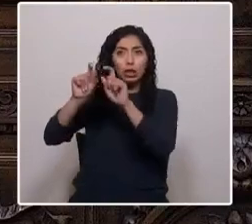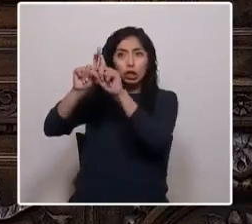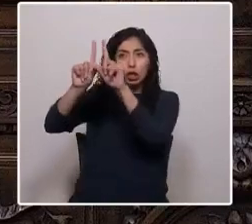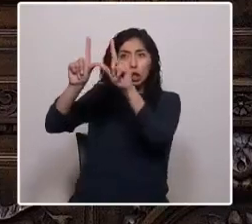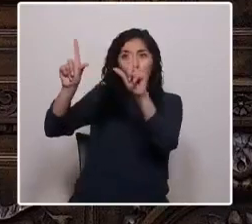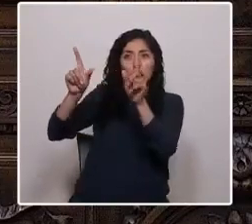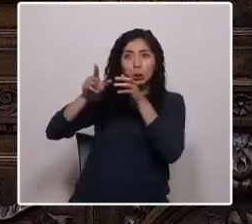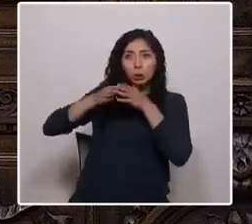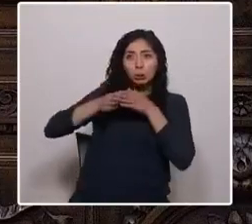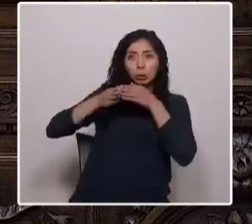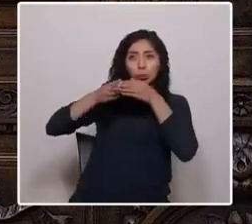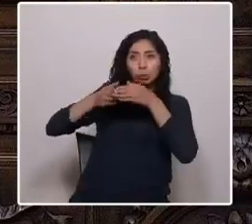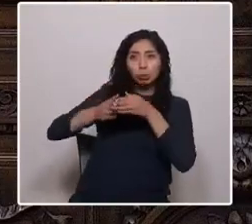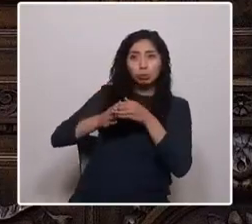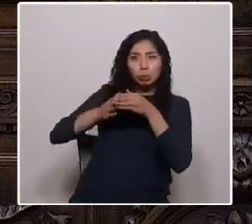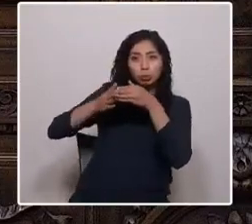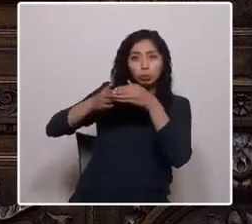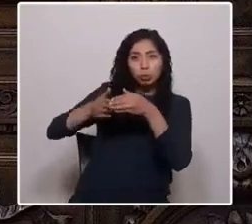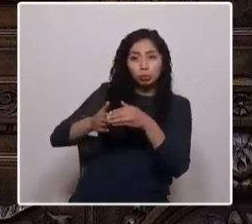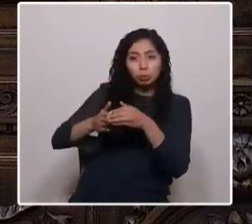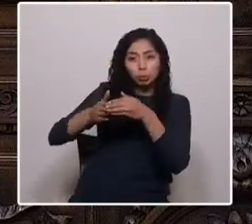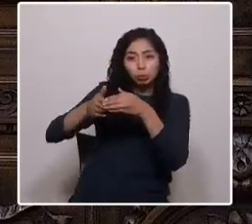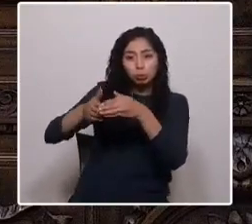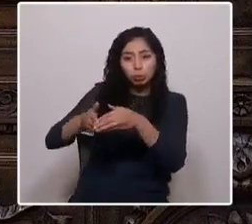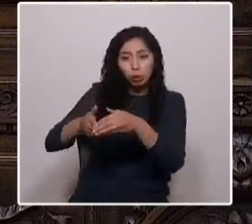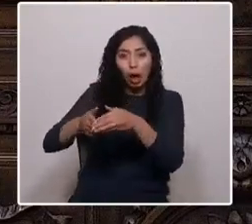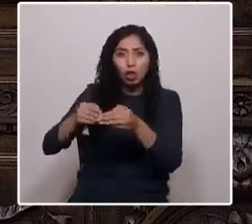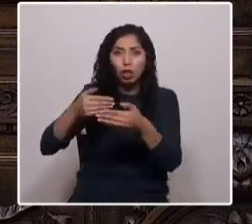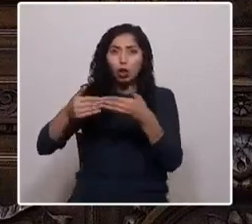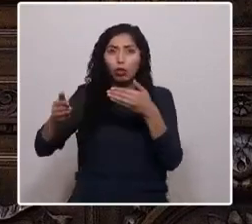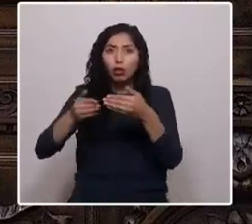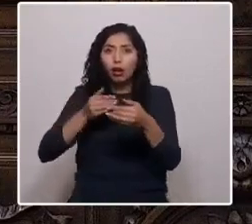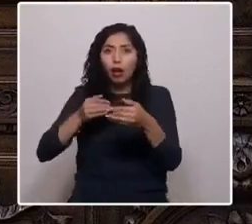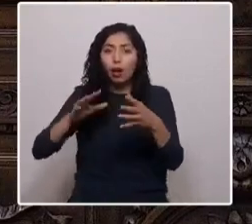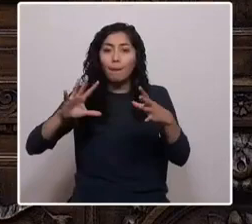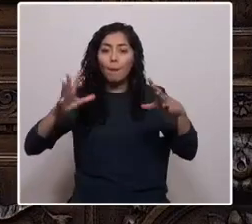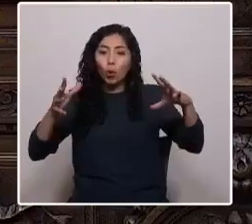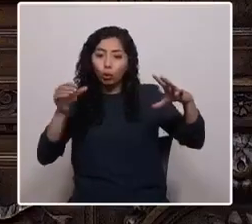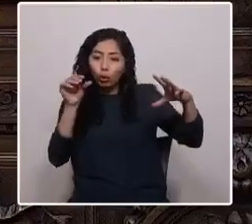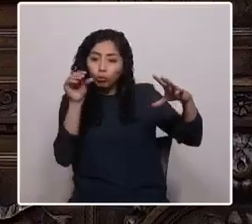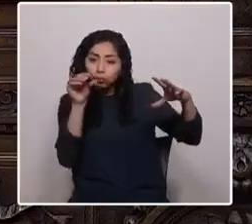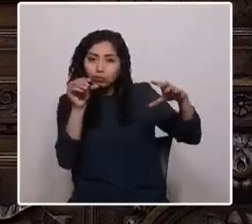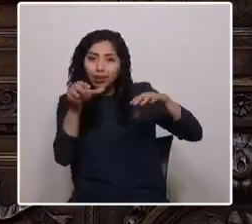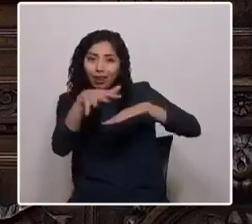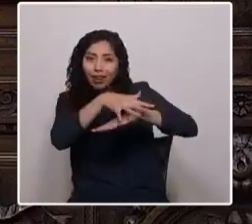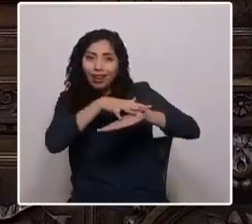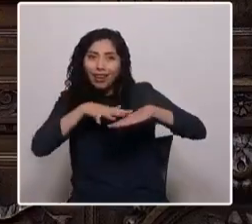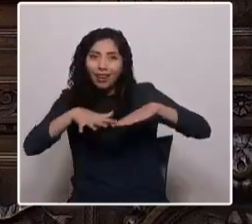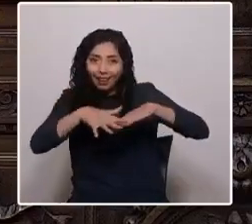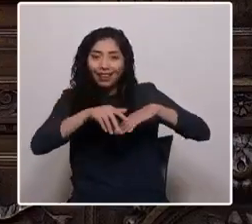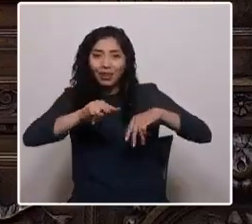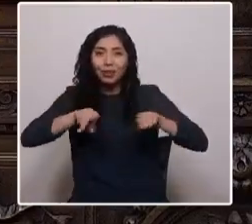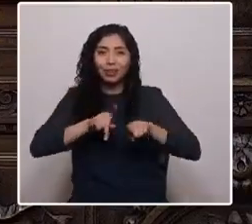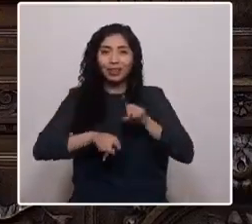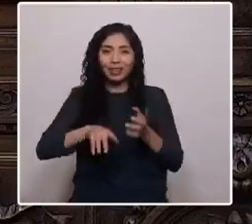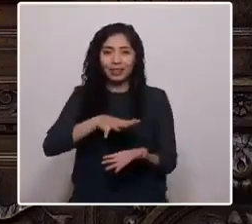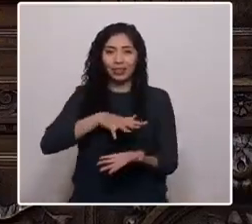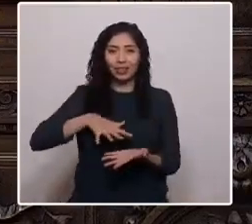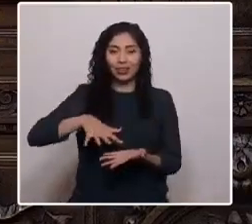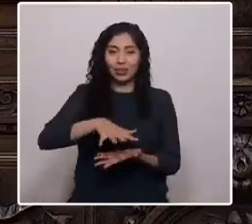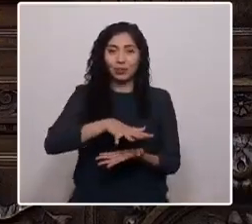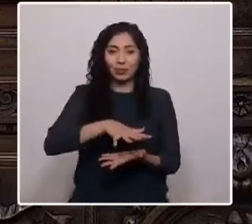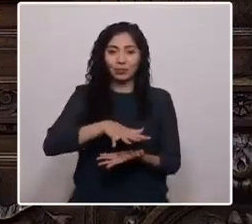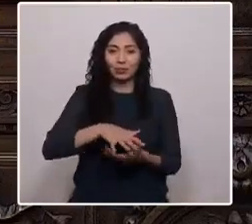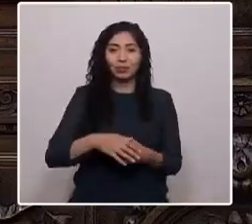tepito o te henua su ombligo del mundo como llamamos a nuestro territorio te siendo data muy